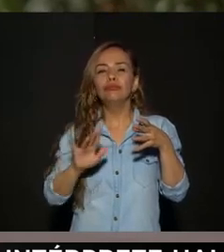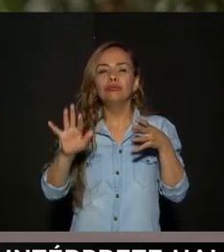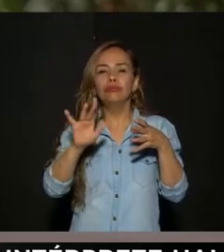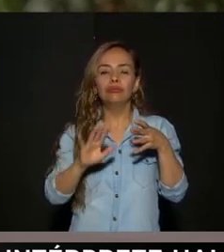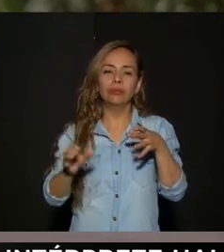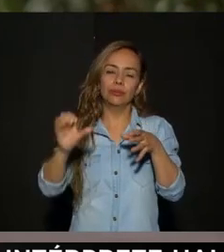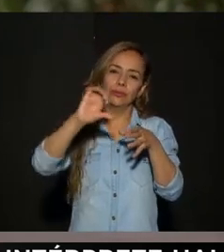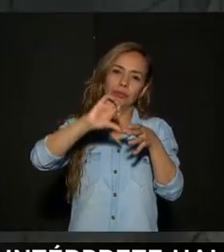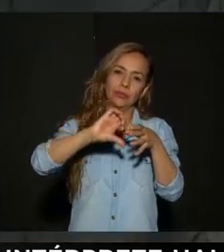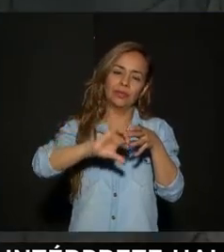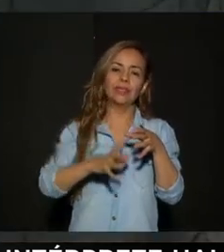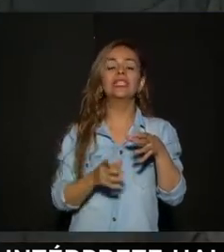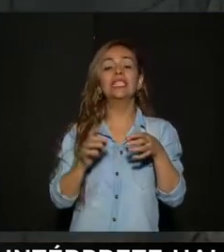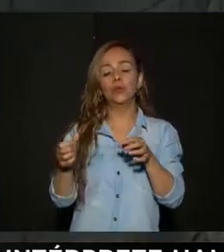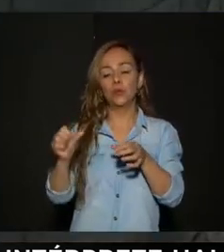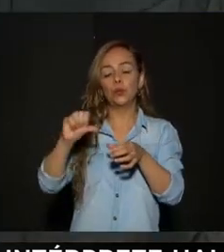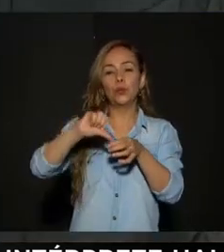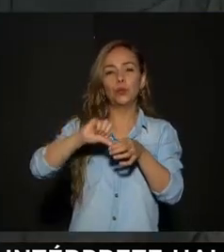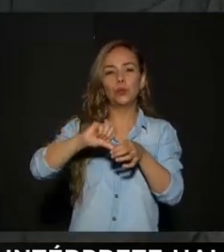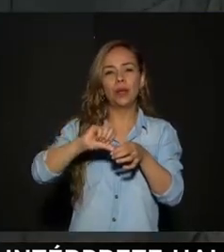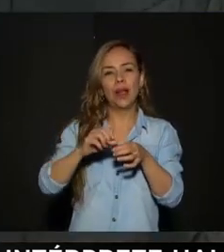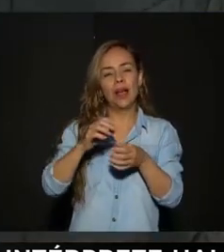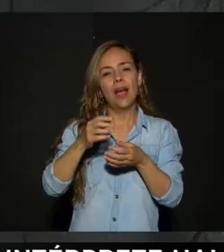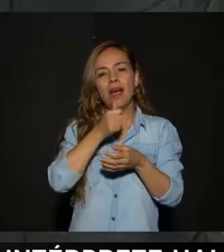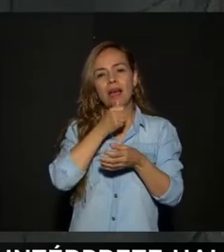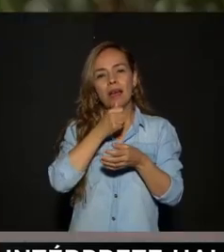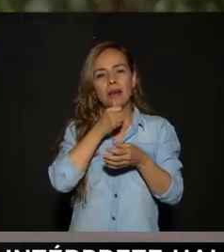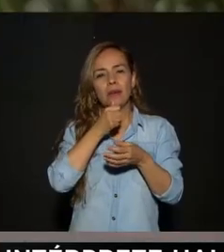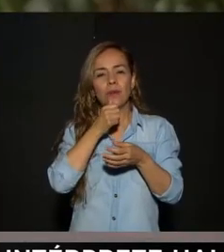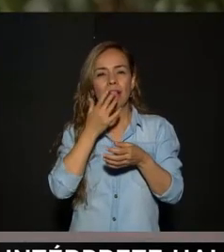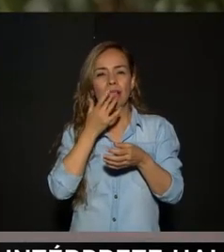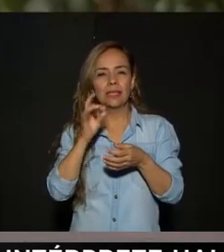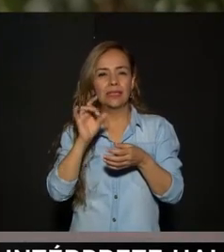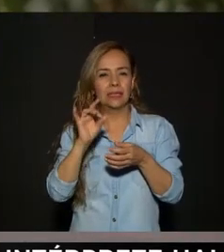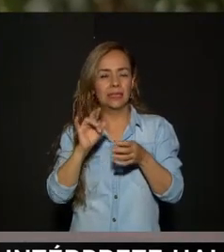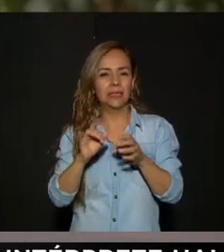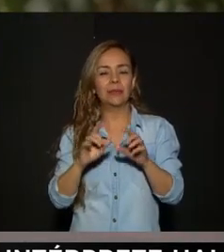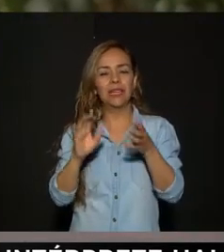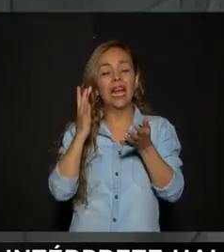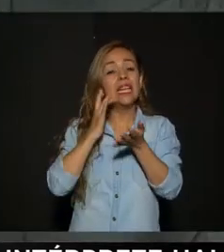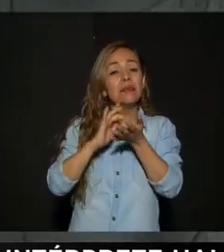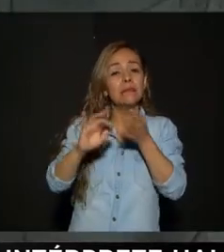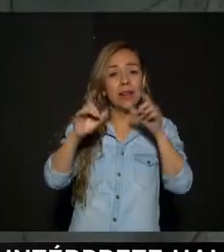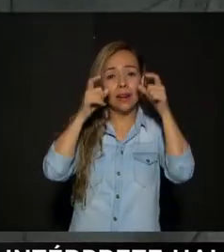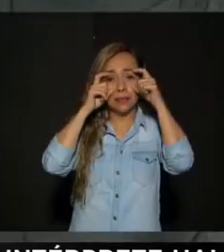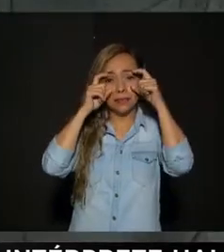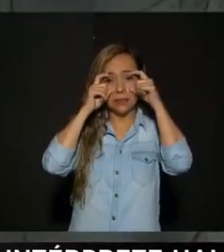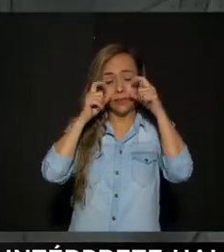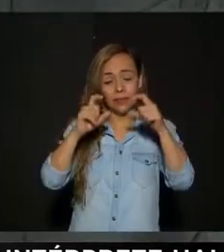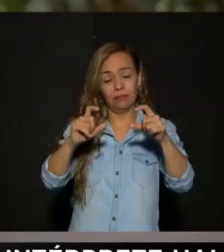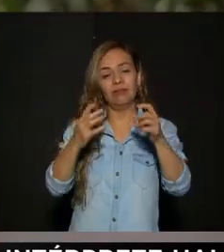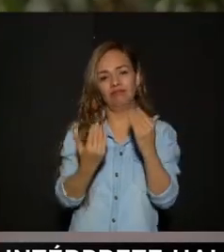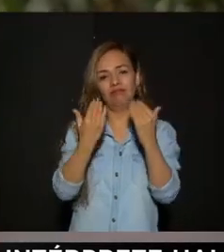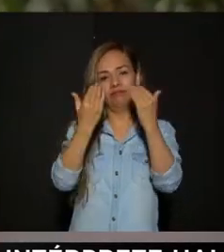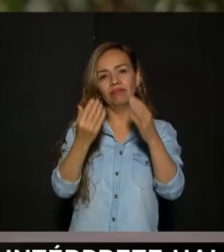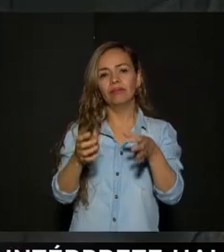y la solución salina o el líquido con el que limpiamos los lentes de